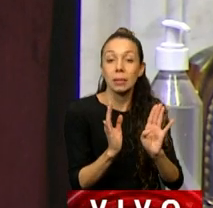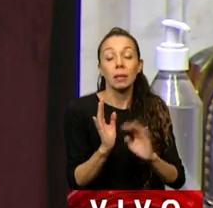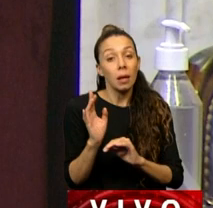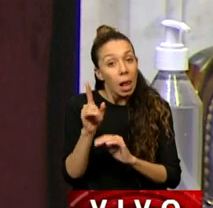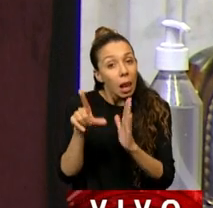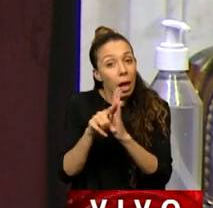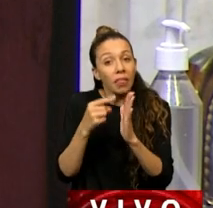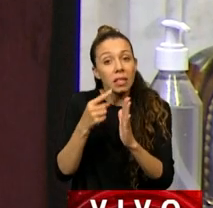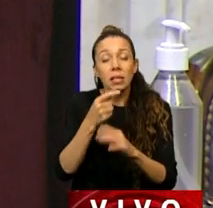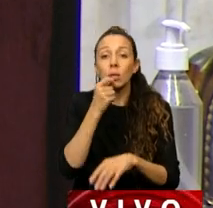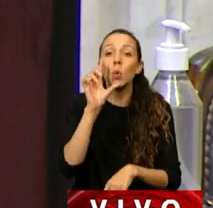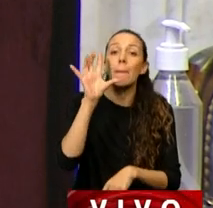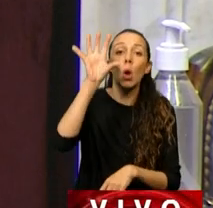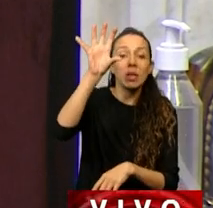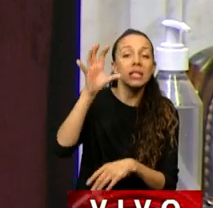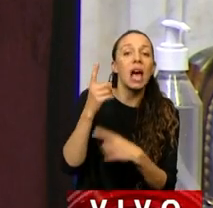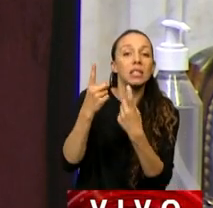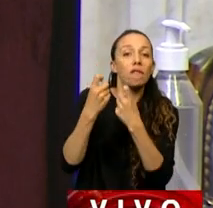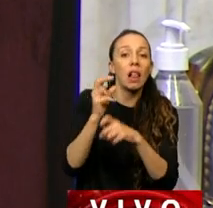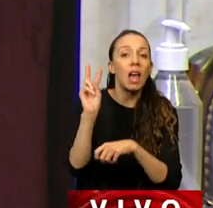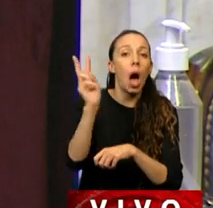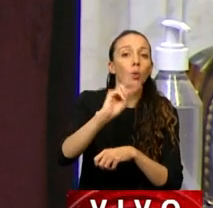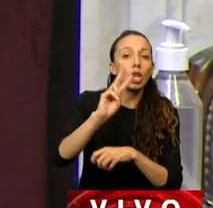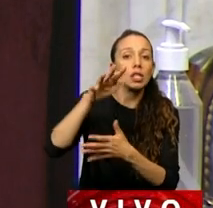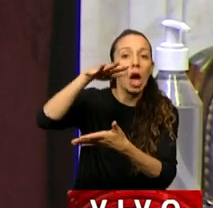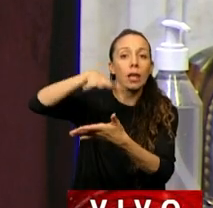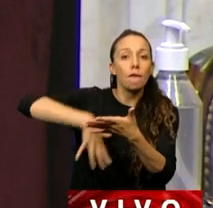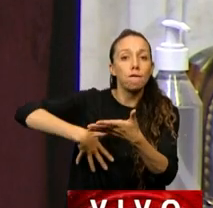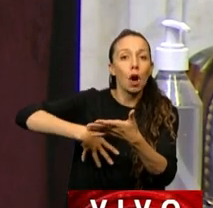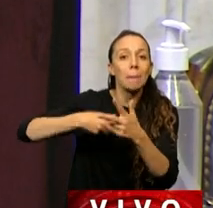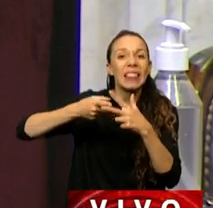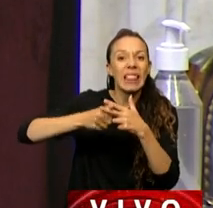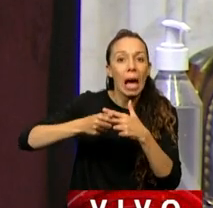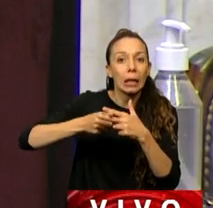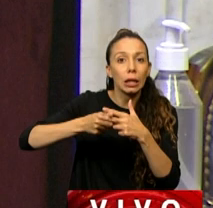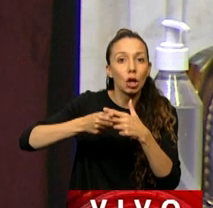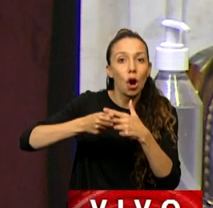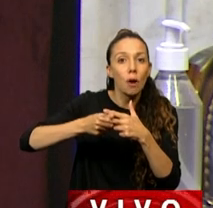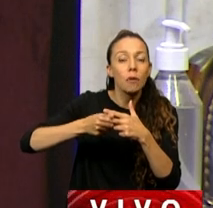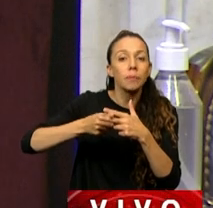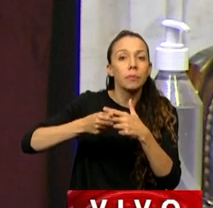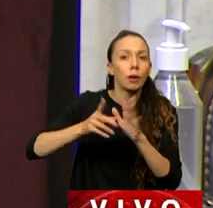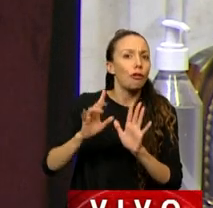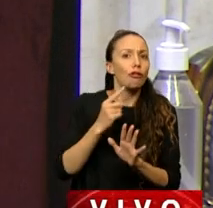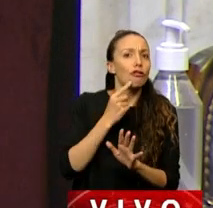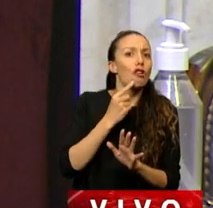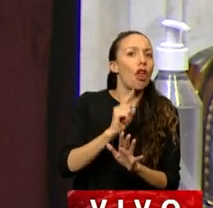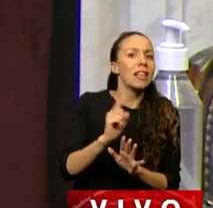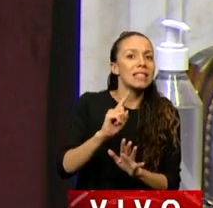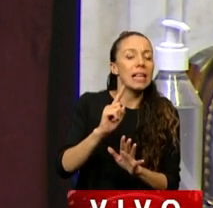determinada provincia se va a dar un informe técnico, o sea, no dice que sea